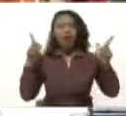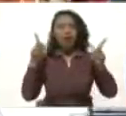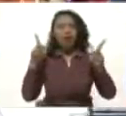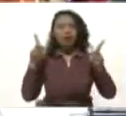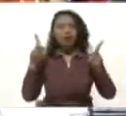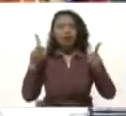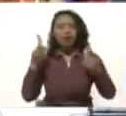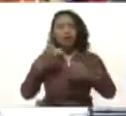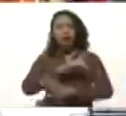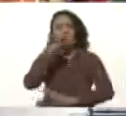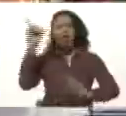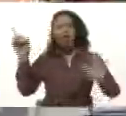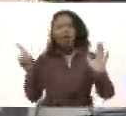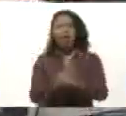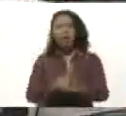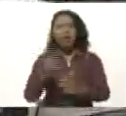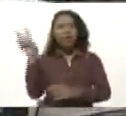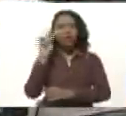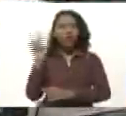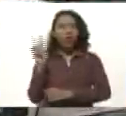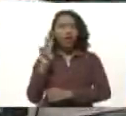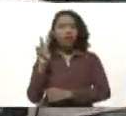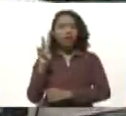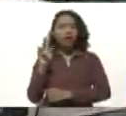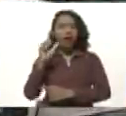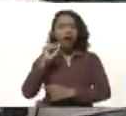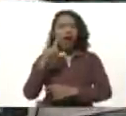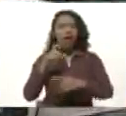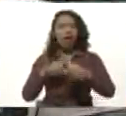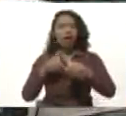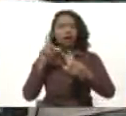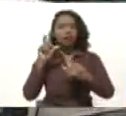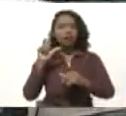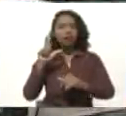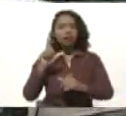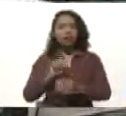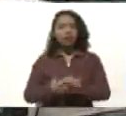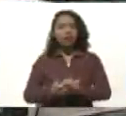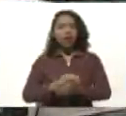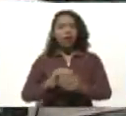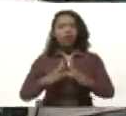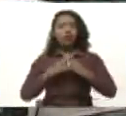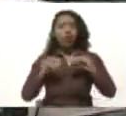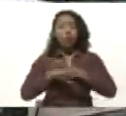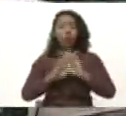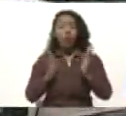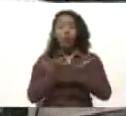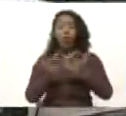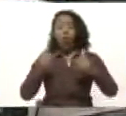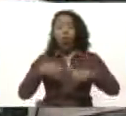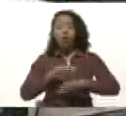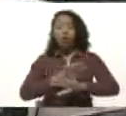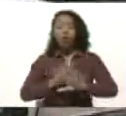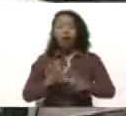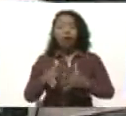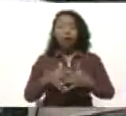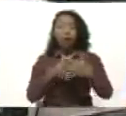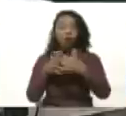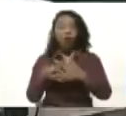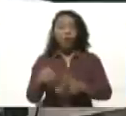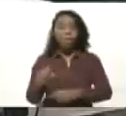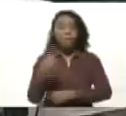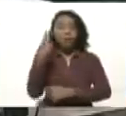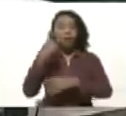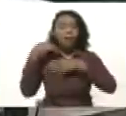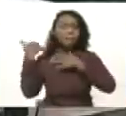del diplomático venezolano Alexat en todo el mundo. Hoy ya en Estados Unidos hubo la primera